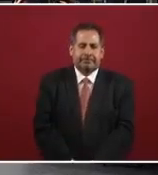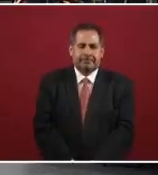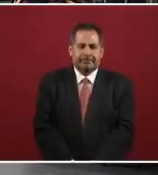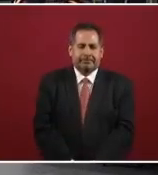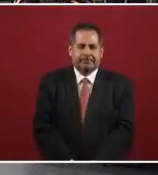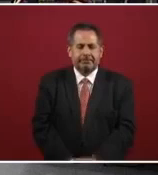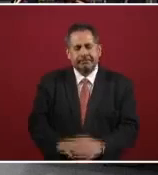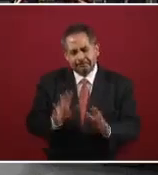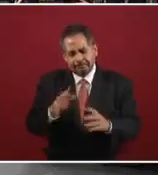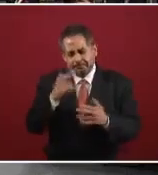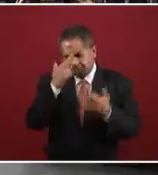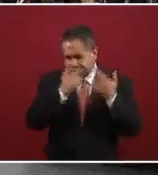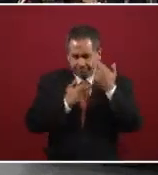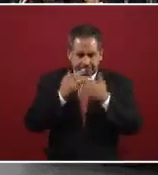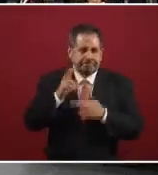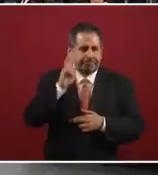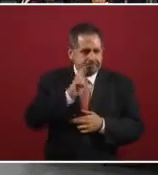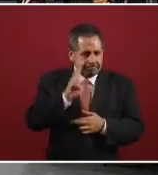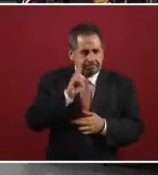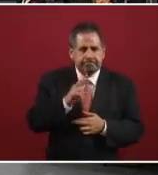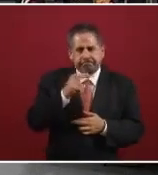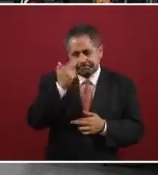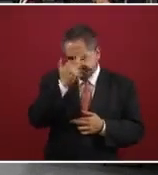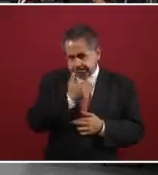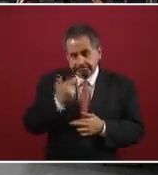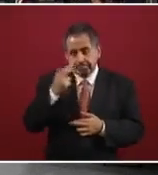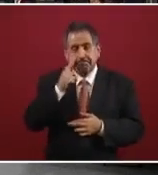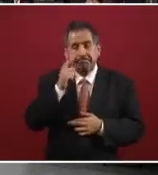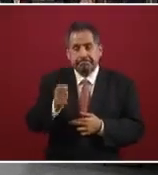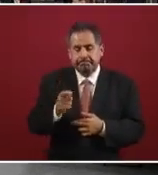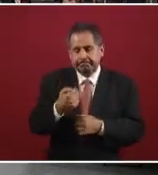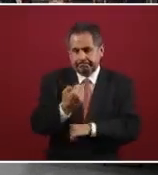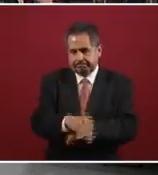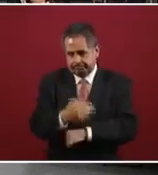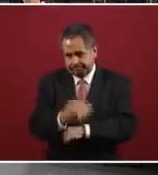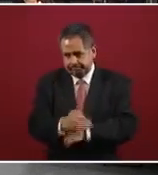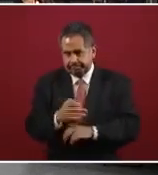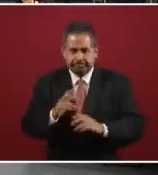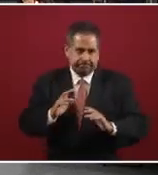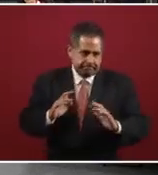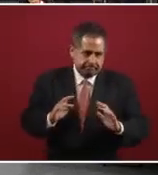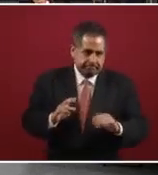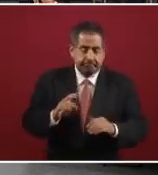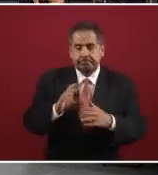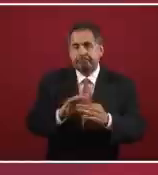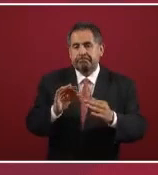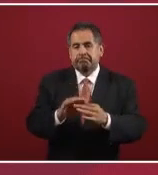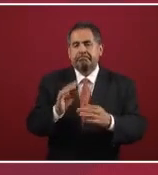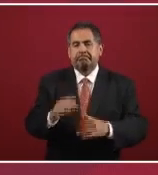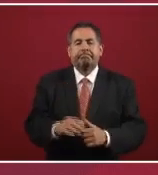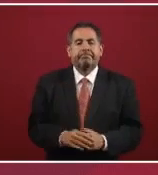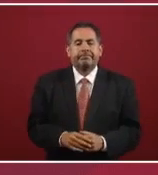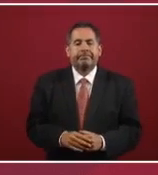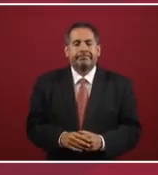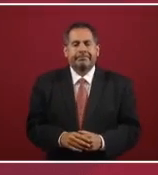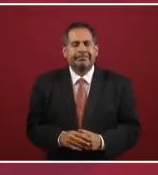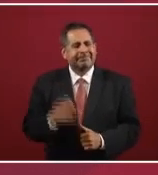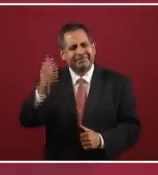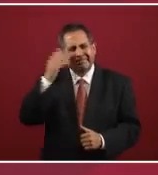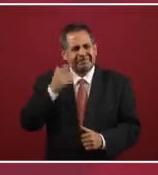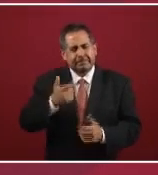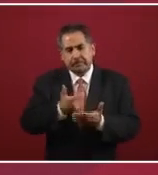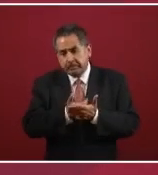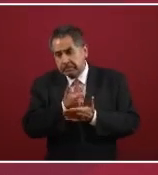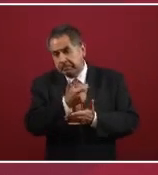es una revisión que se está haciendo temporal miren se pagaba